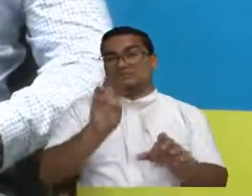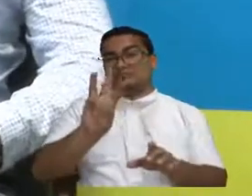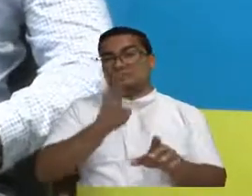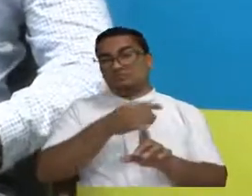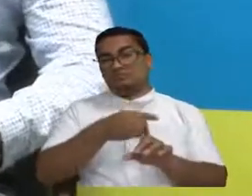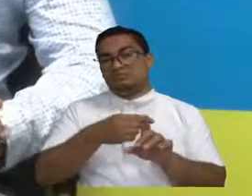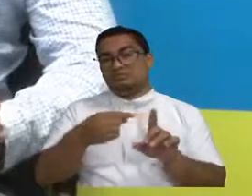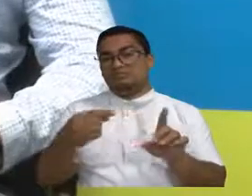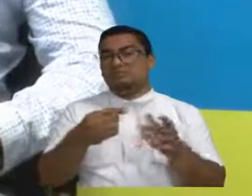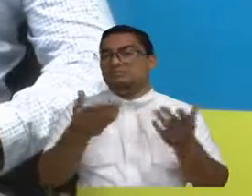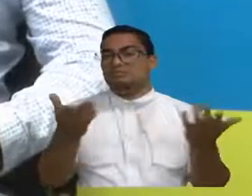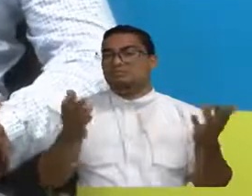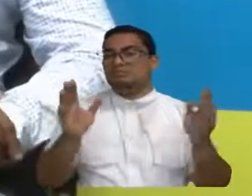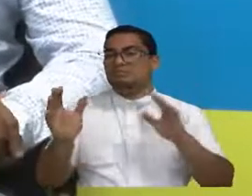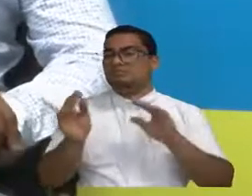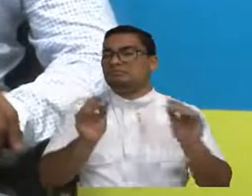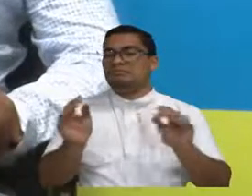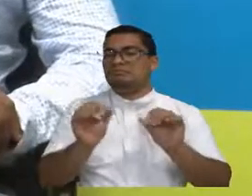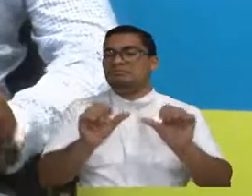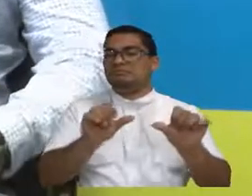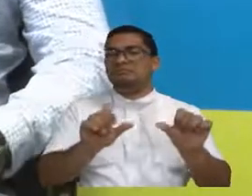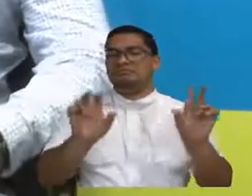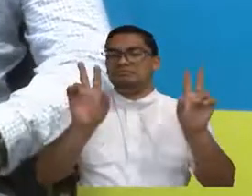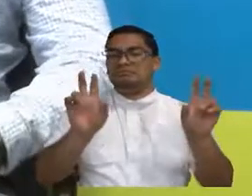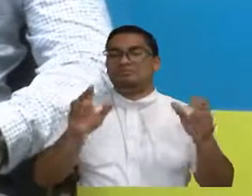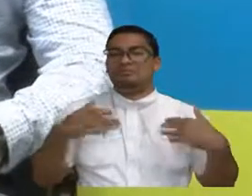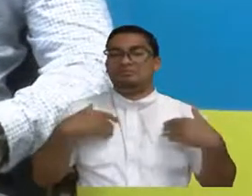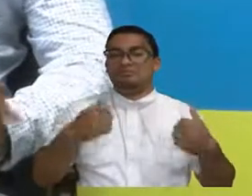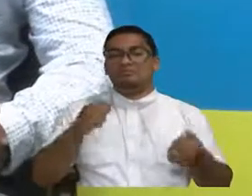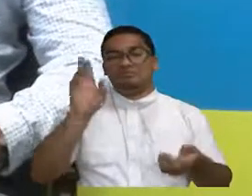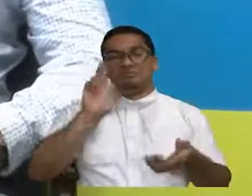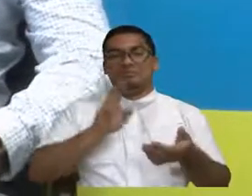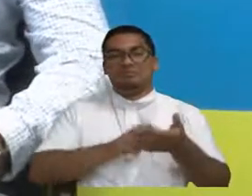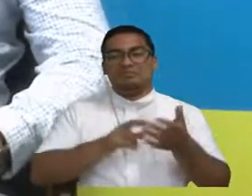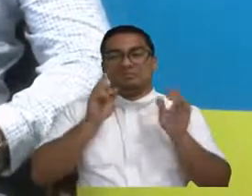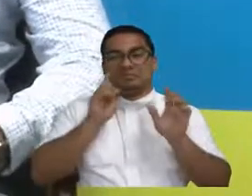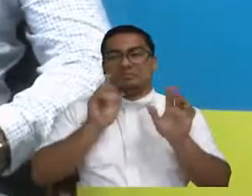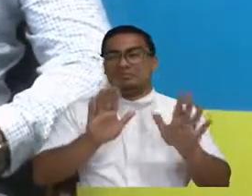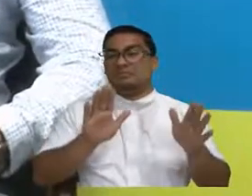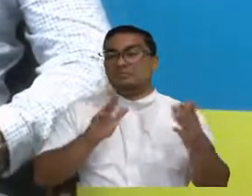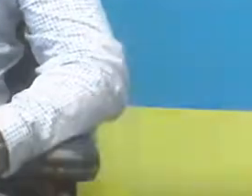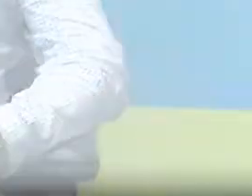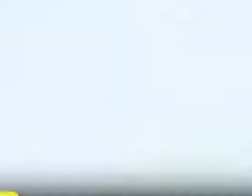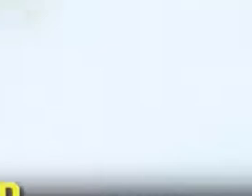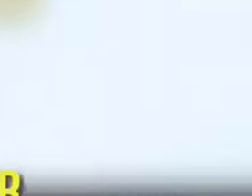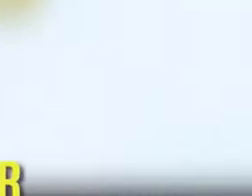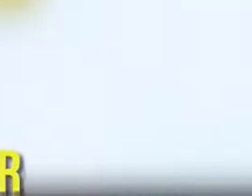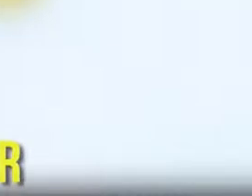3:00 p.m., 3:30, para seguir conversando sobre temas de salud. Recuerde que prevenir también es salud.